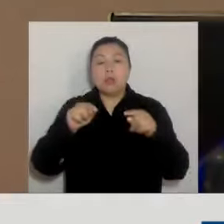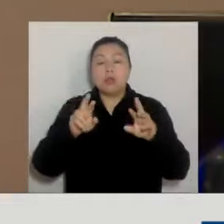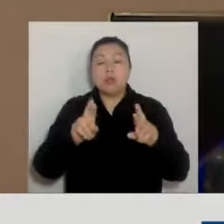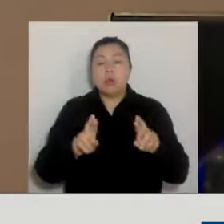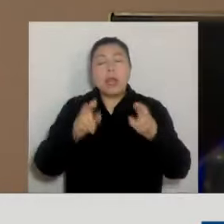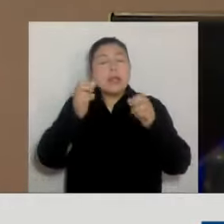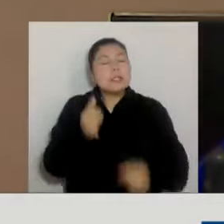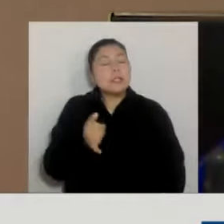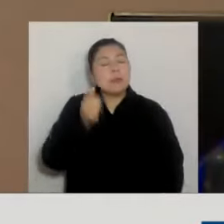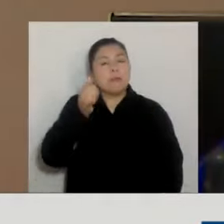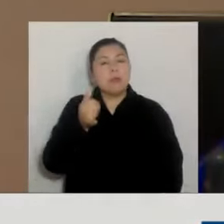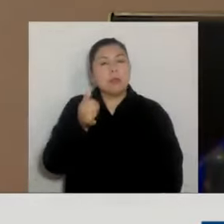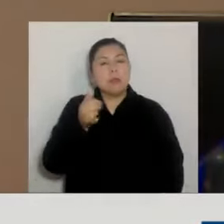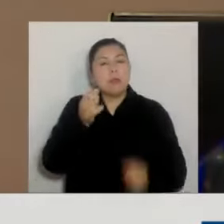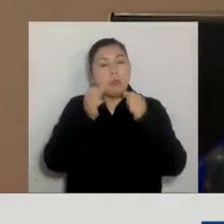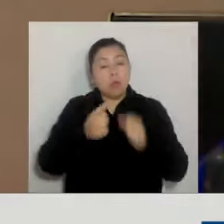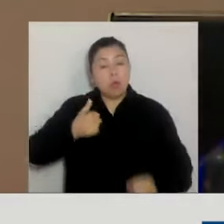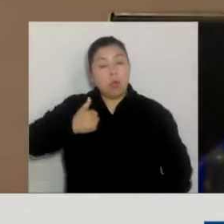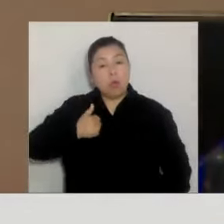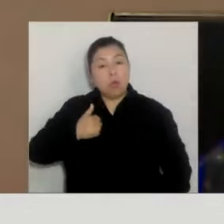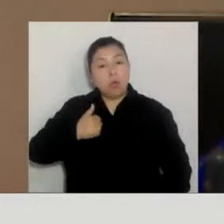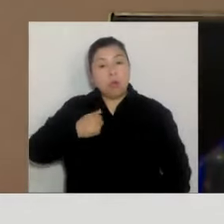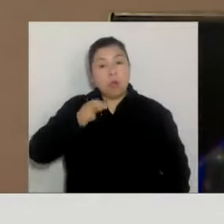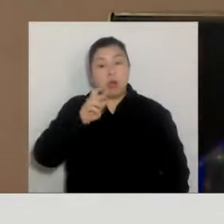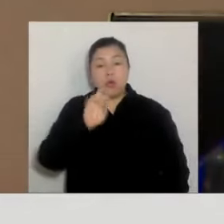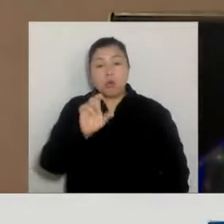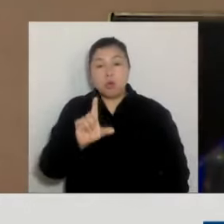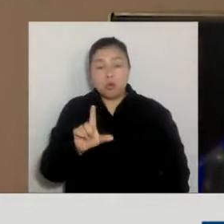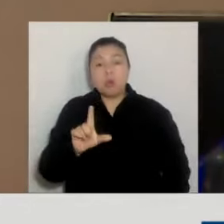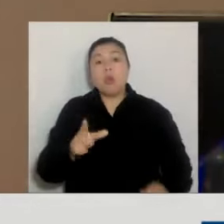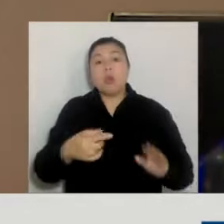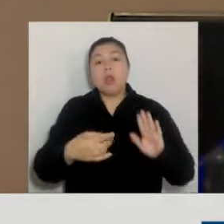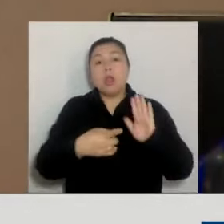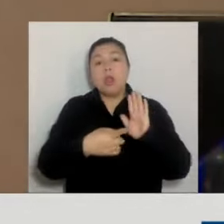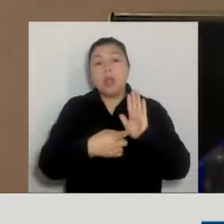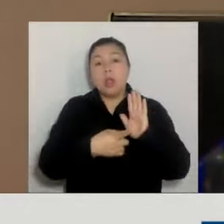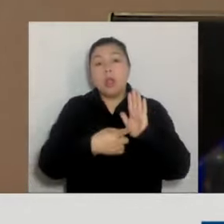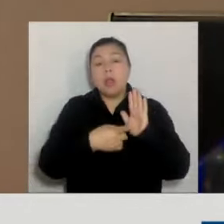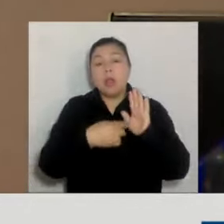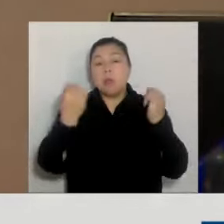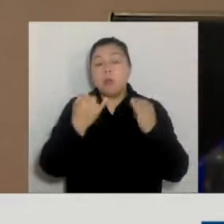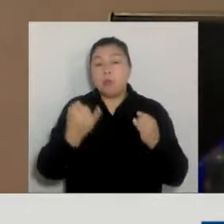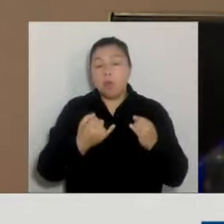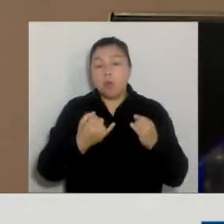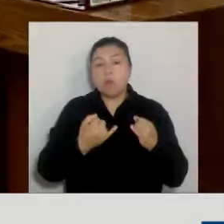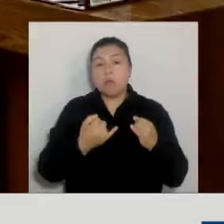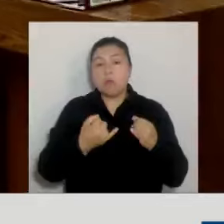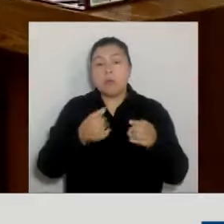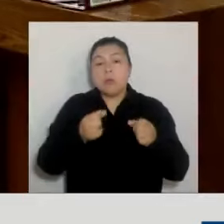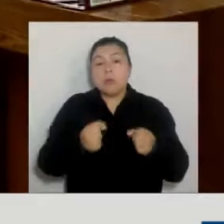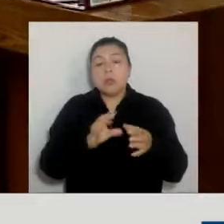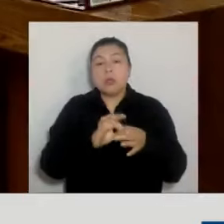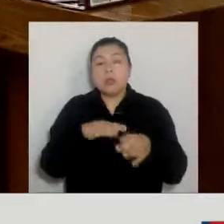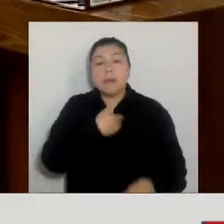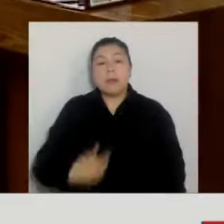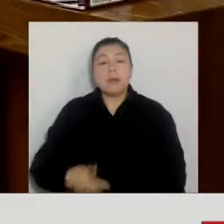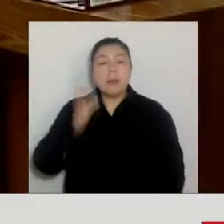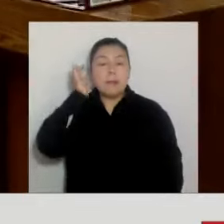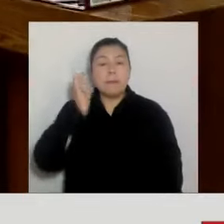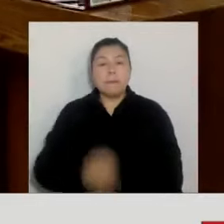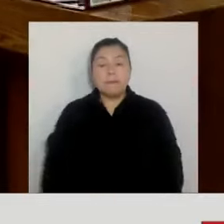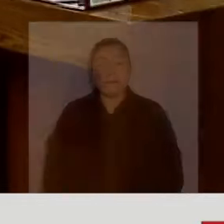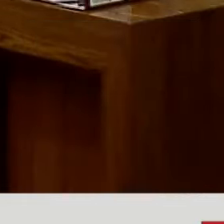puedan cumplir con el rol al cual están encomendados y lo puedan hacer de la mejor forma posible gracias presidenta